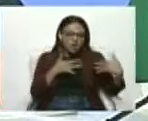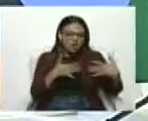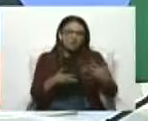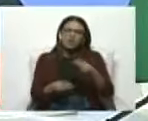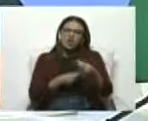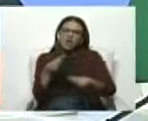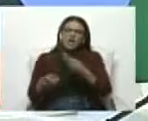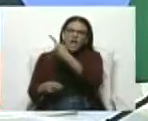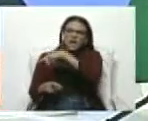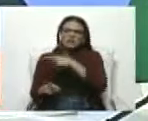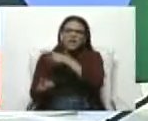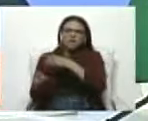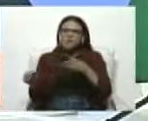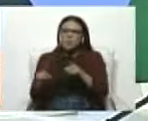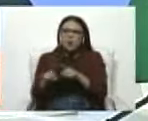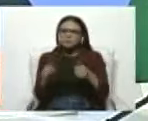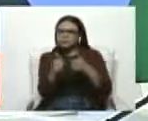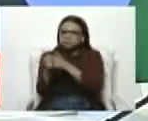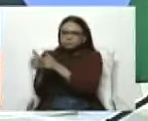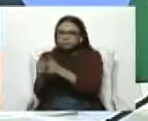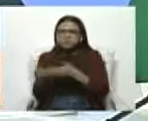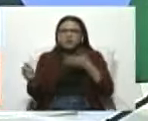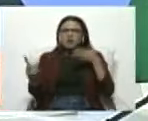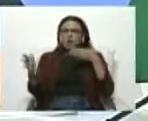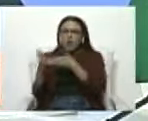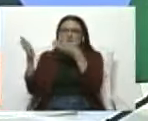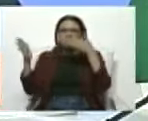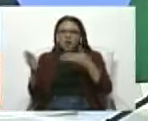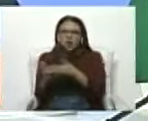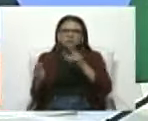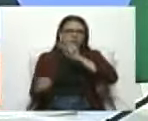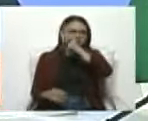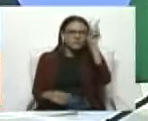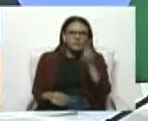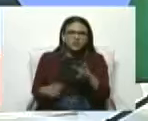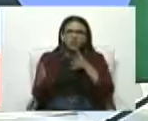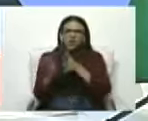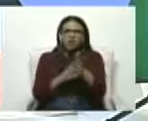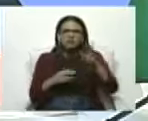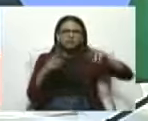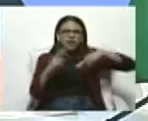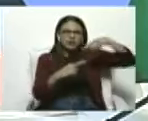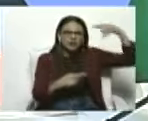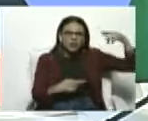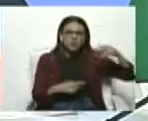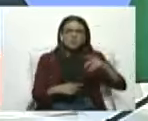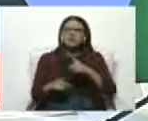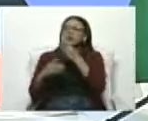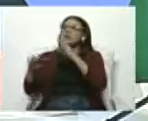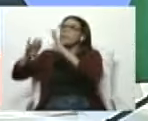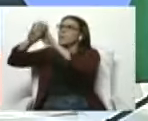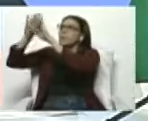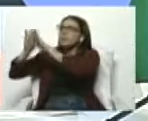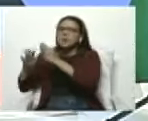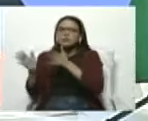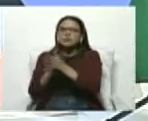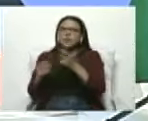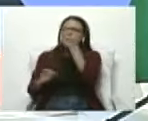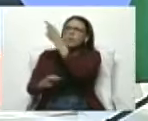parte del imperialismo y sus aliados internacionales y nacionales, es